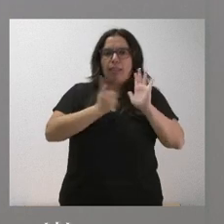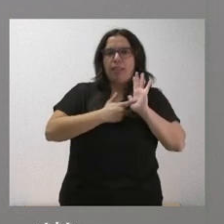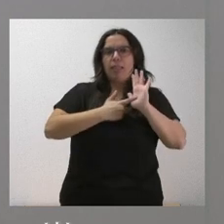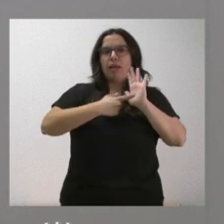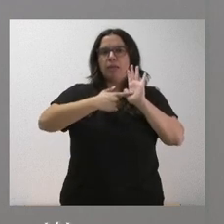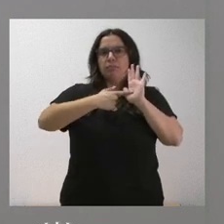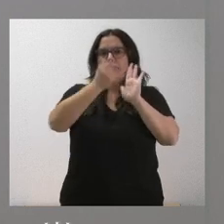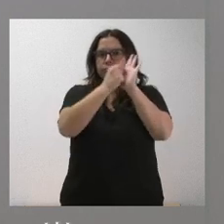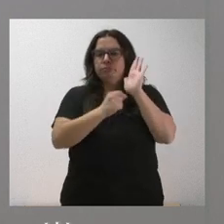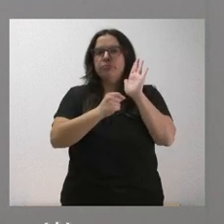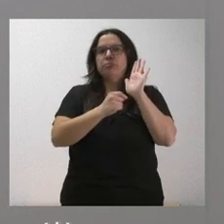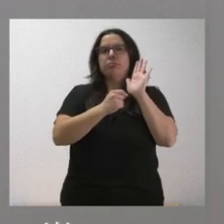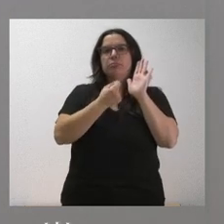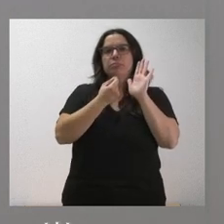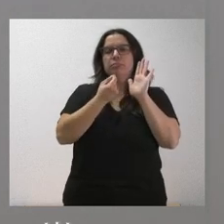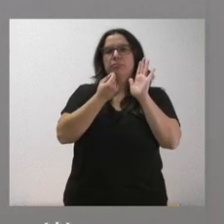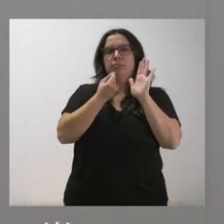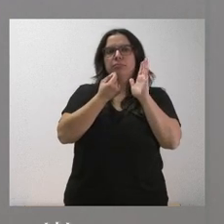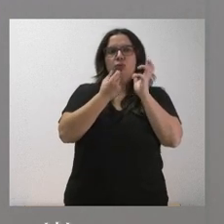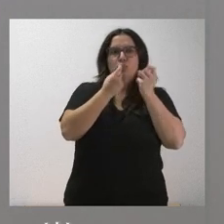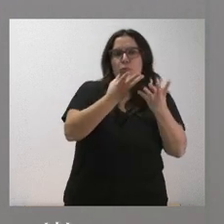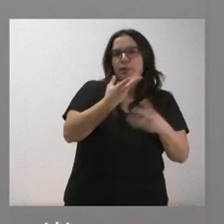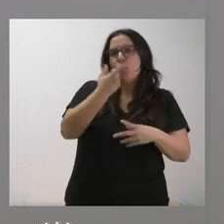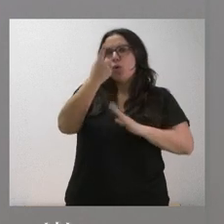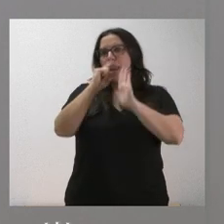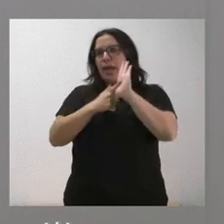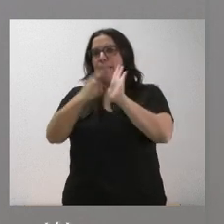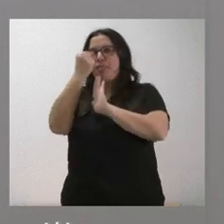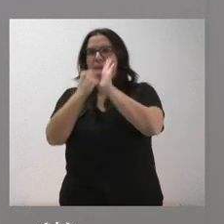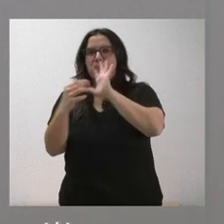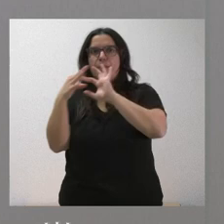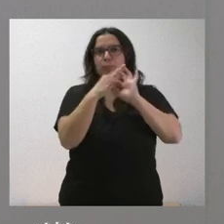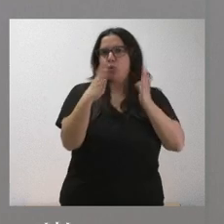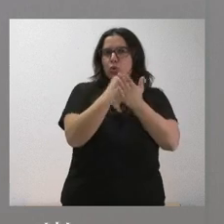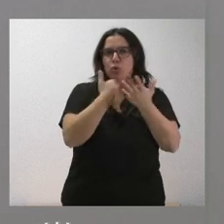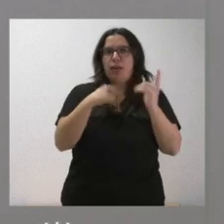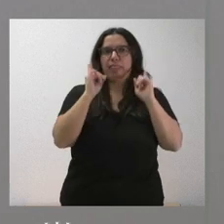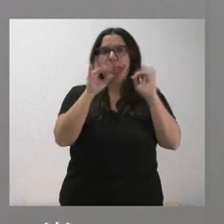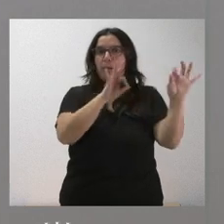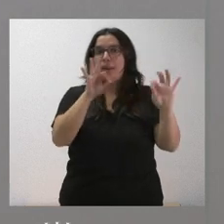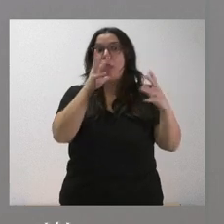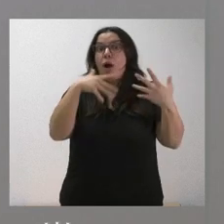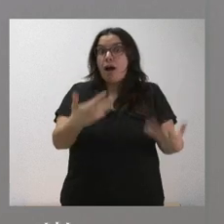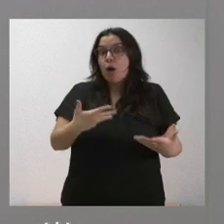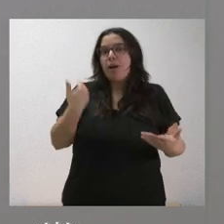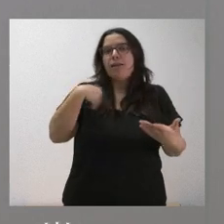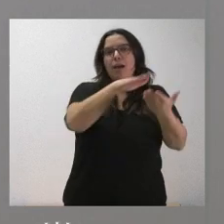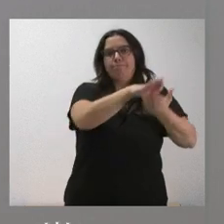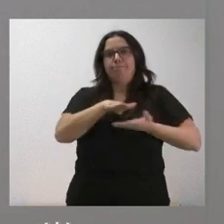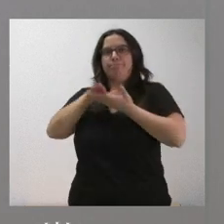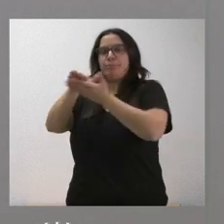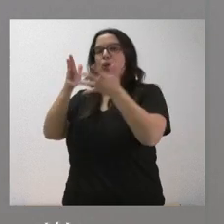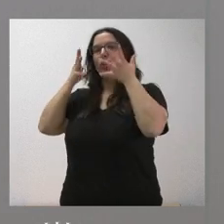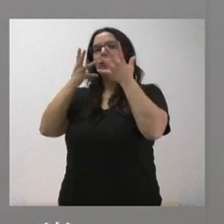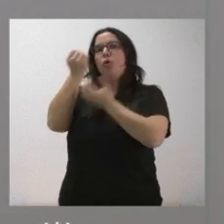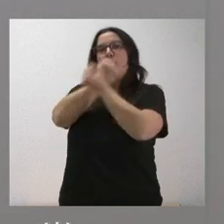al Estado numérico como a la ley de medidas que lo acompaña y lo que hacemos ahora es dar traslado ya al consejo